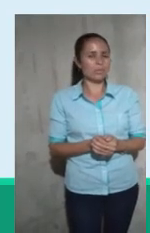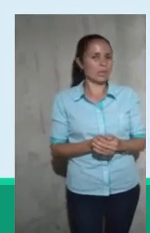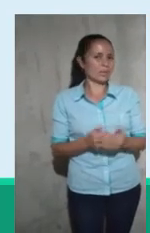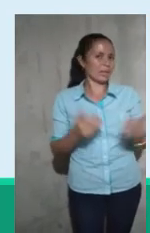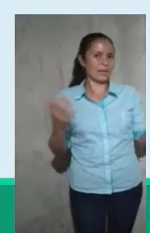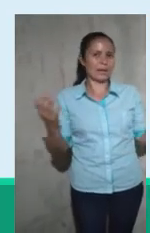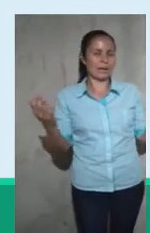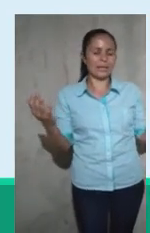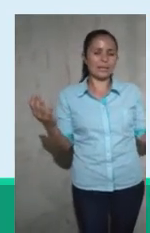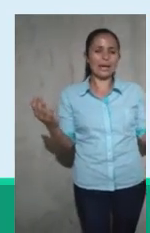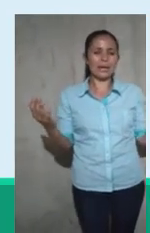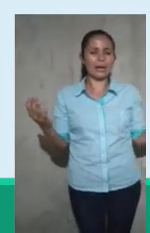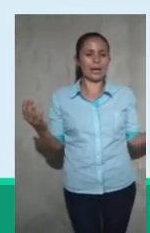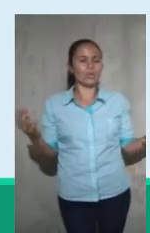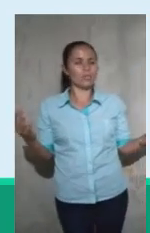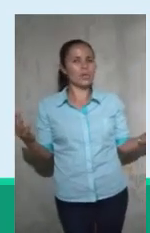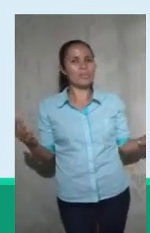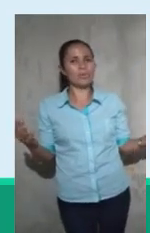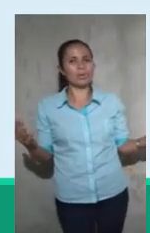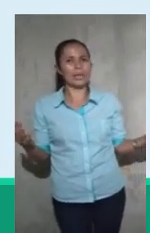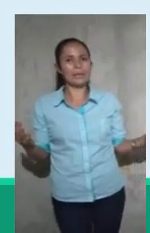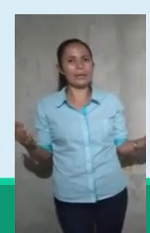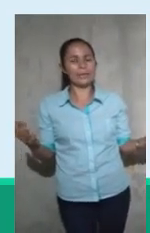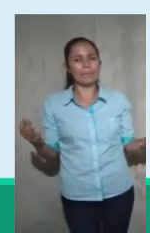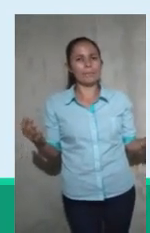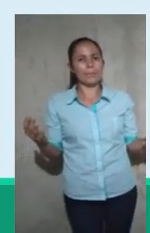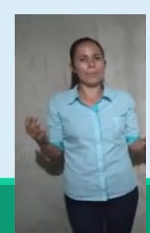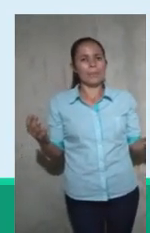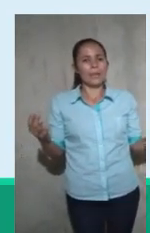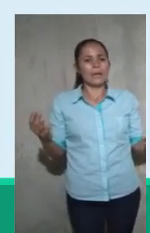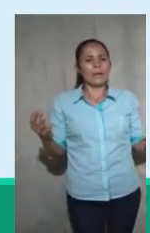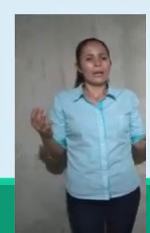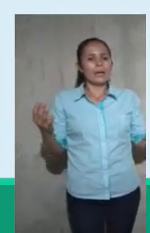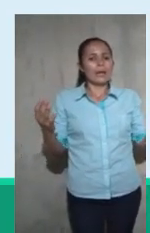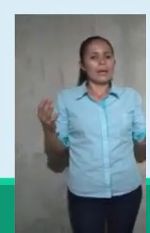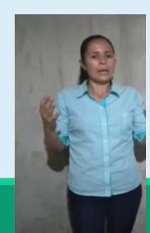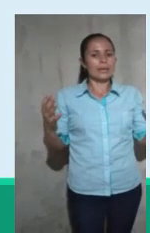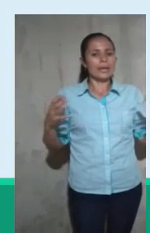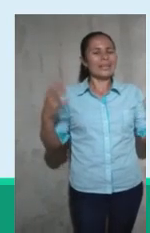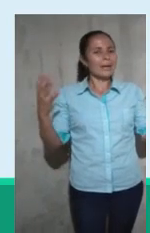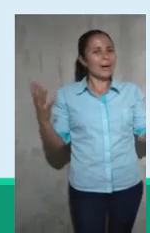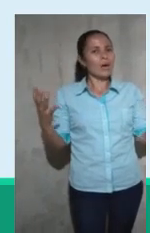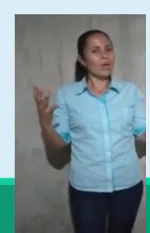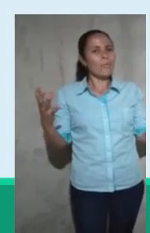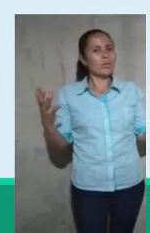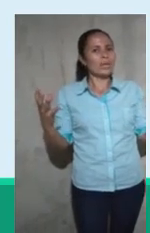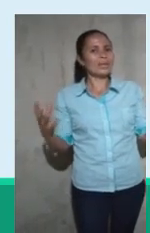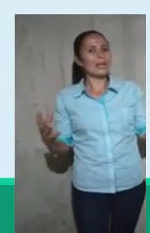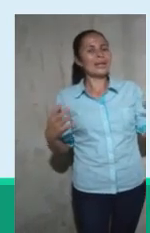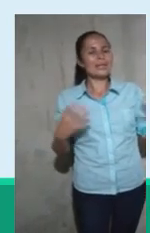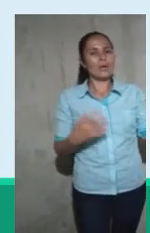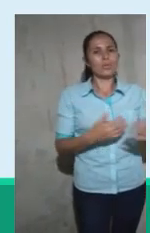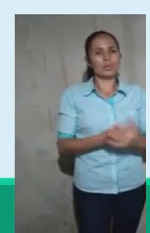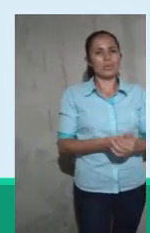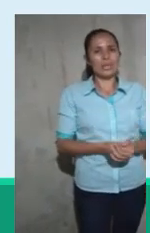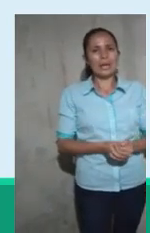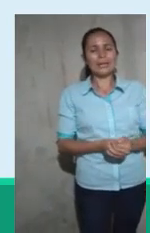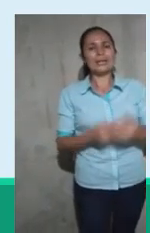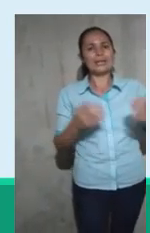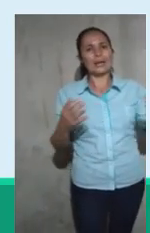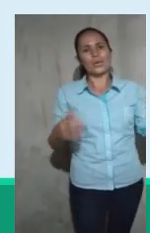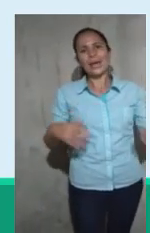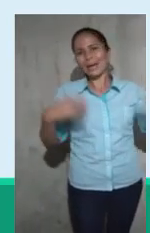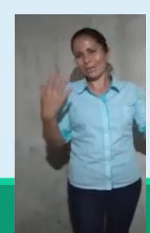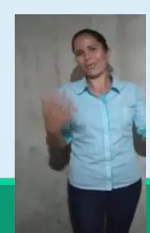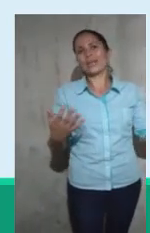trabajos que se quieran realizar. Algo muy importante. En el trabajo, poder tener esa oportunidad